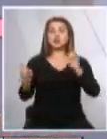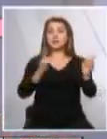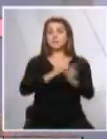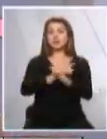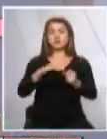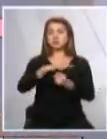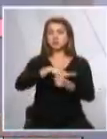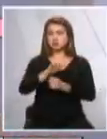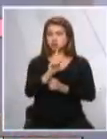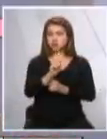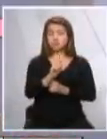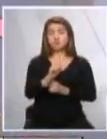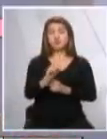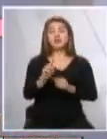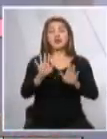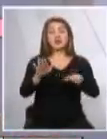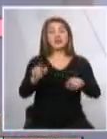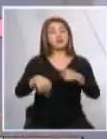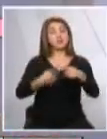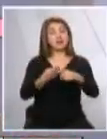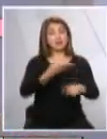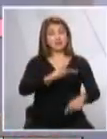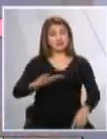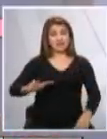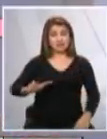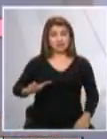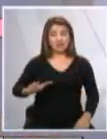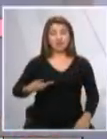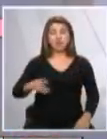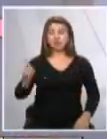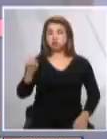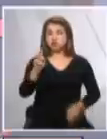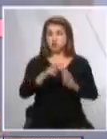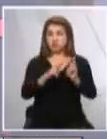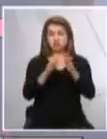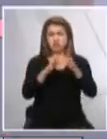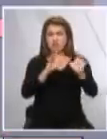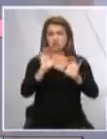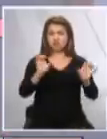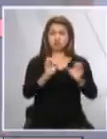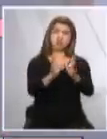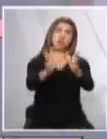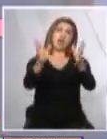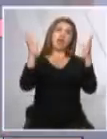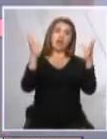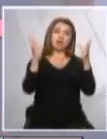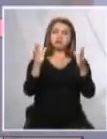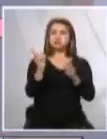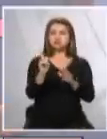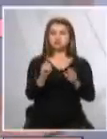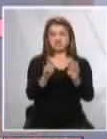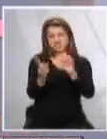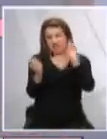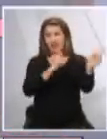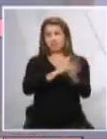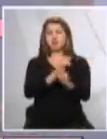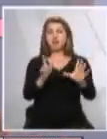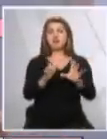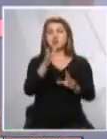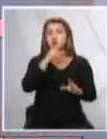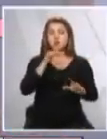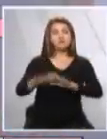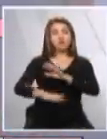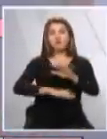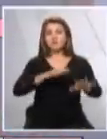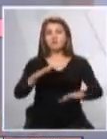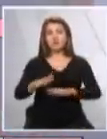O sea, dicho sea de paso, la presidenta no ha hecho grandes cosas. Y es por eso que no se han producido movimientos, la política está